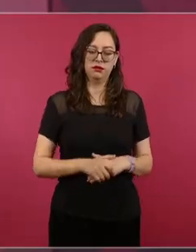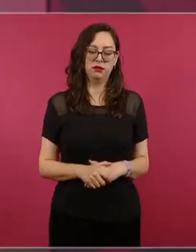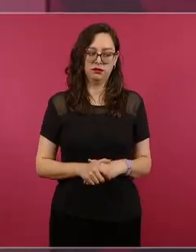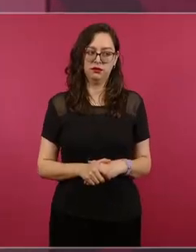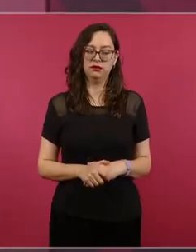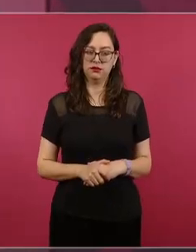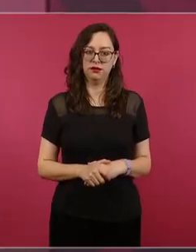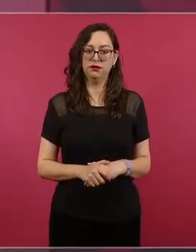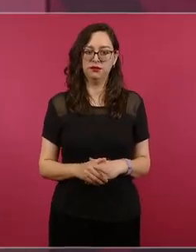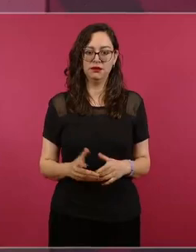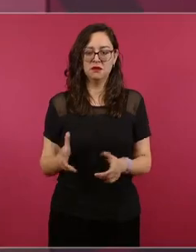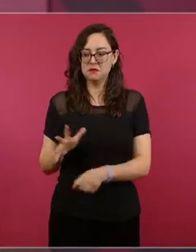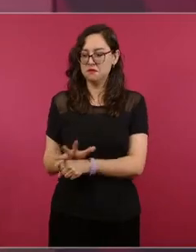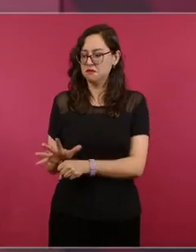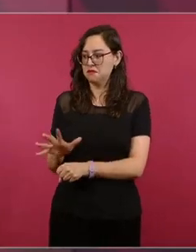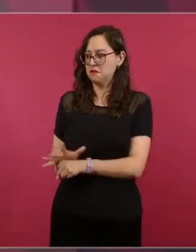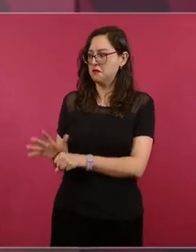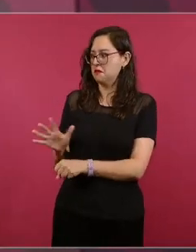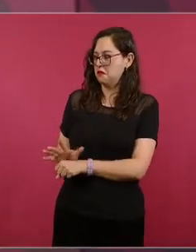con lo que tenemos,